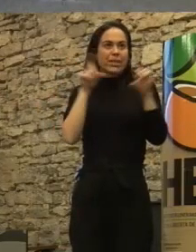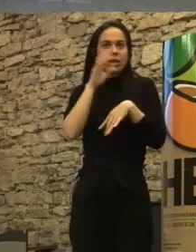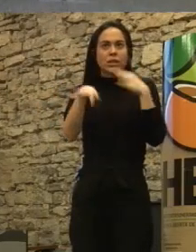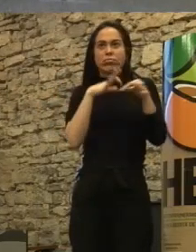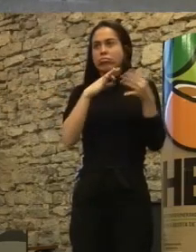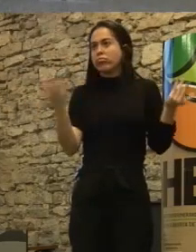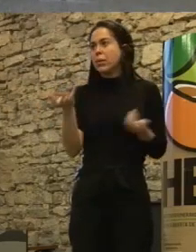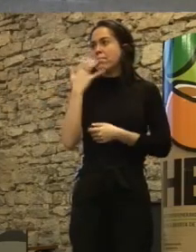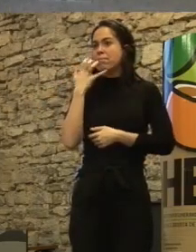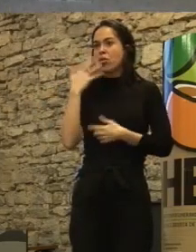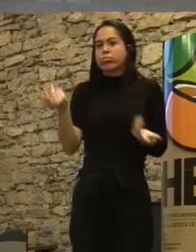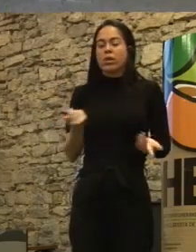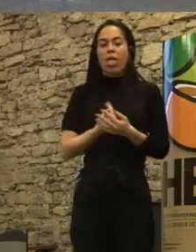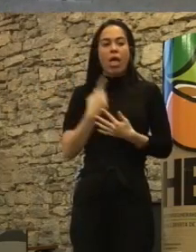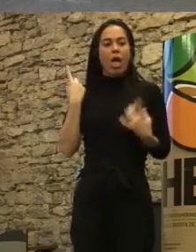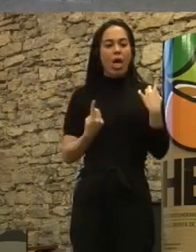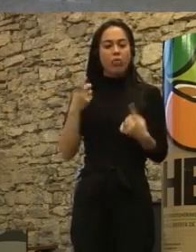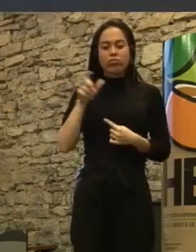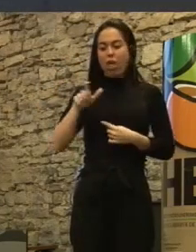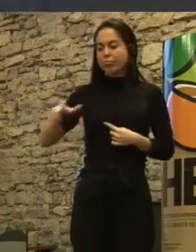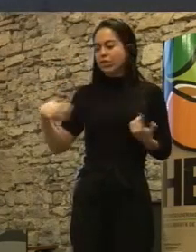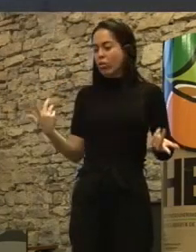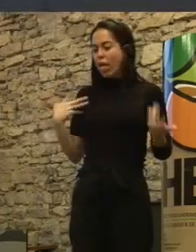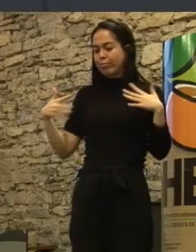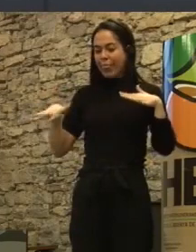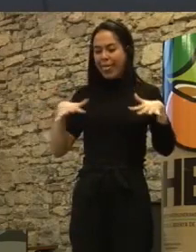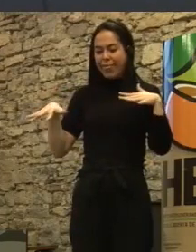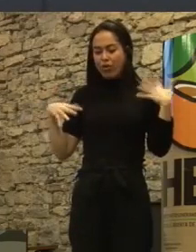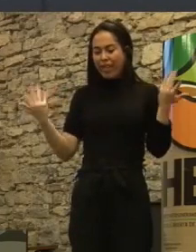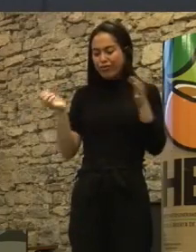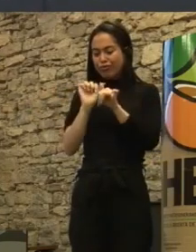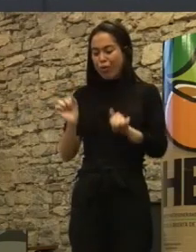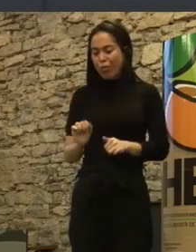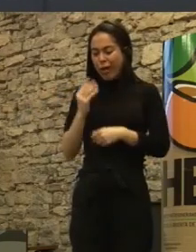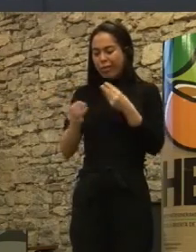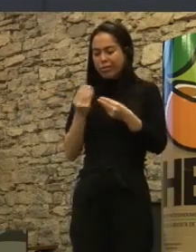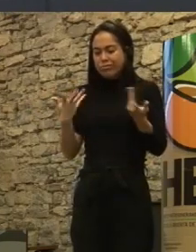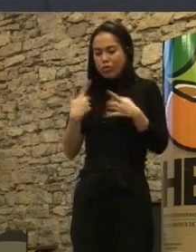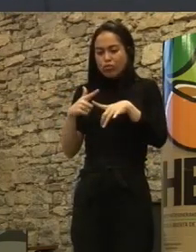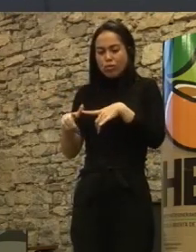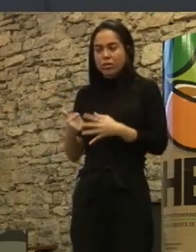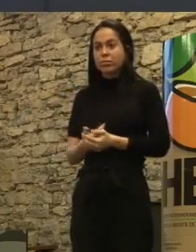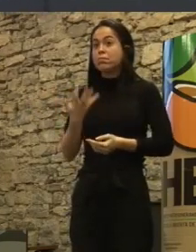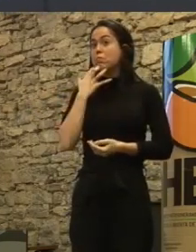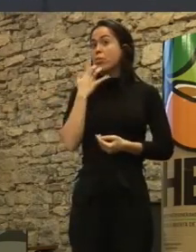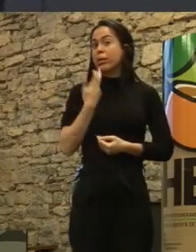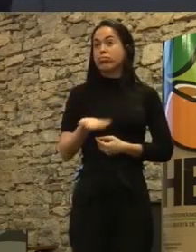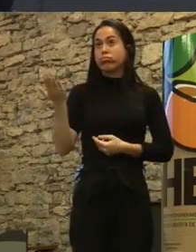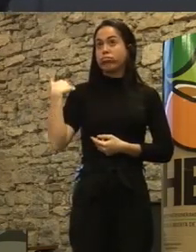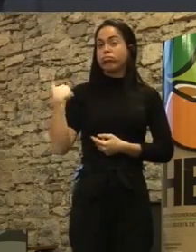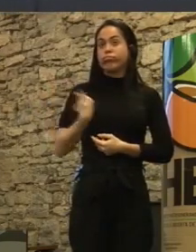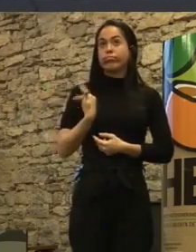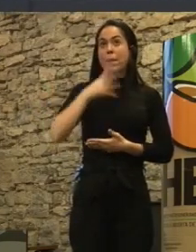dentro de Telefónica y son emprendedores en la manera en que llevan sus cosas, ¿vale? El otro día una gran cooperativa de Barcelona